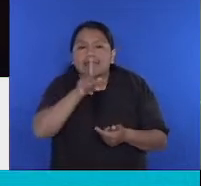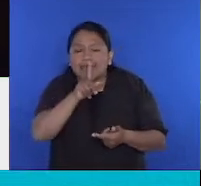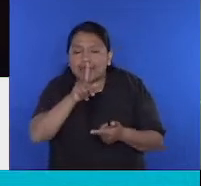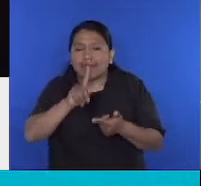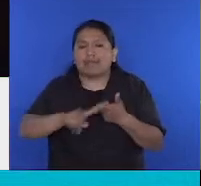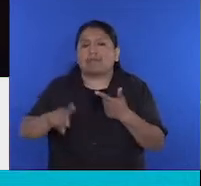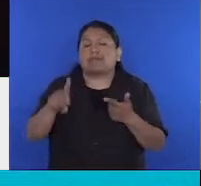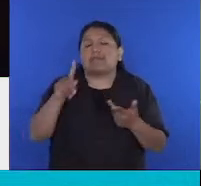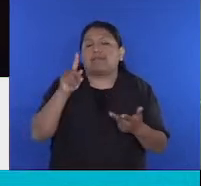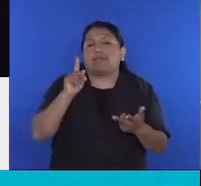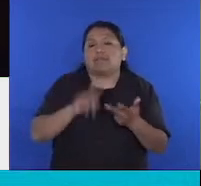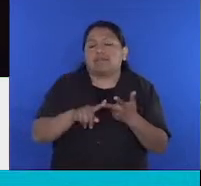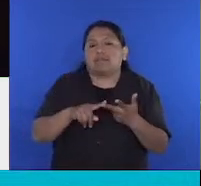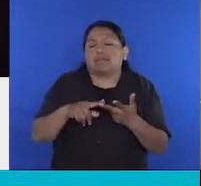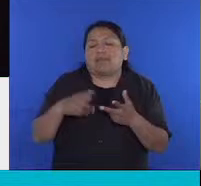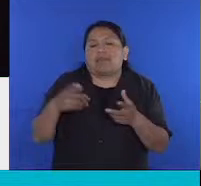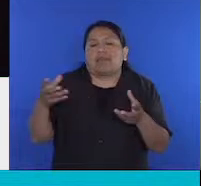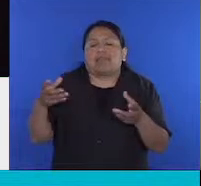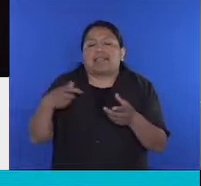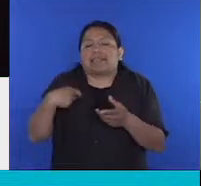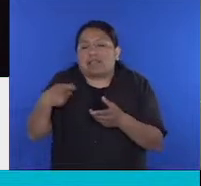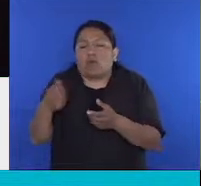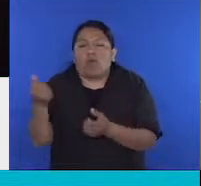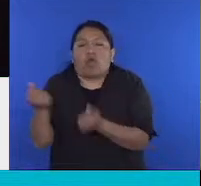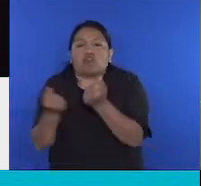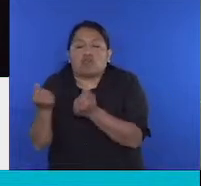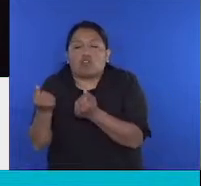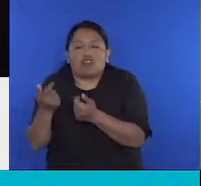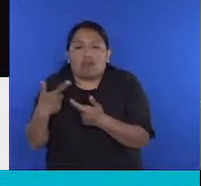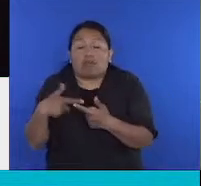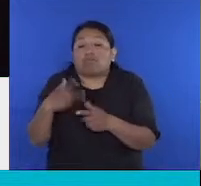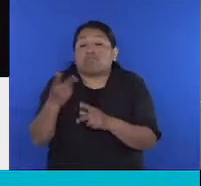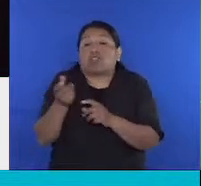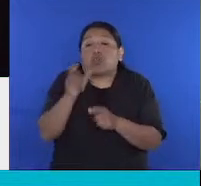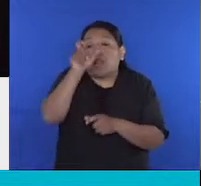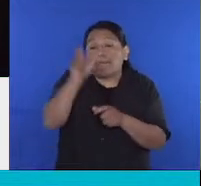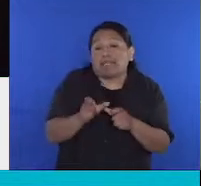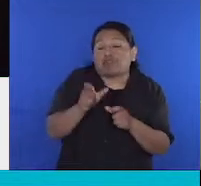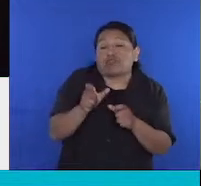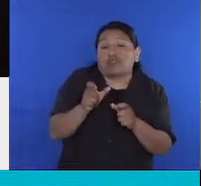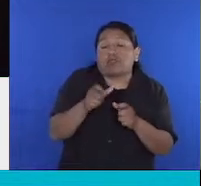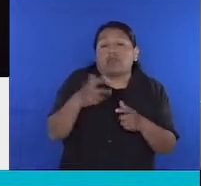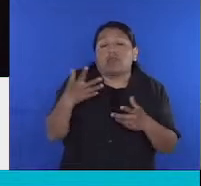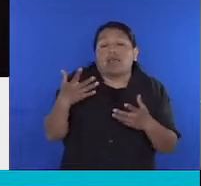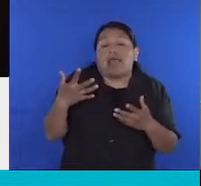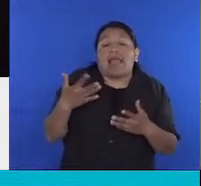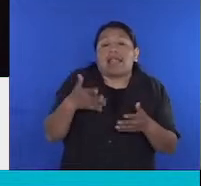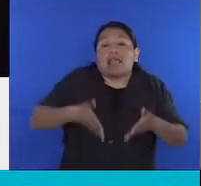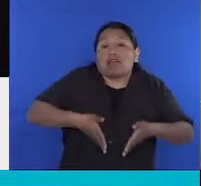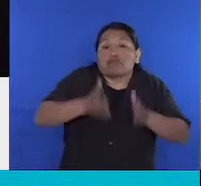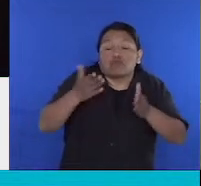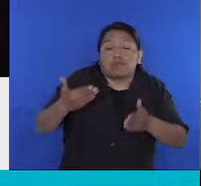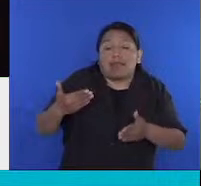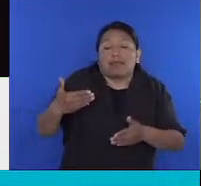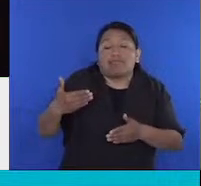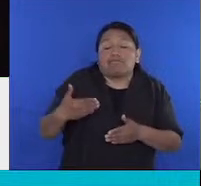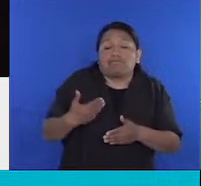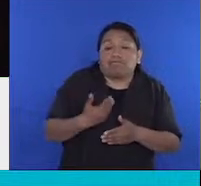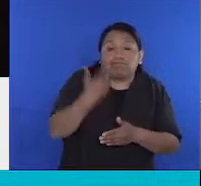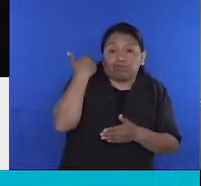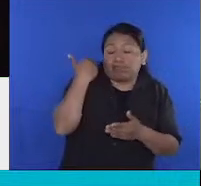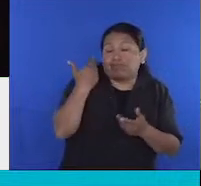seguro automotor, cuando el trasladado es producto de un siniestro en la ruta. Para todo ello se cree que esta empresa va a